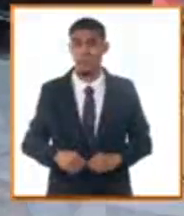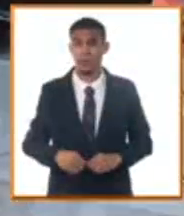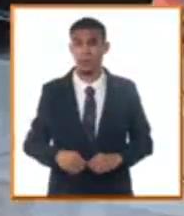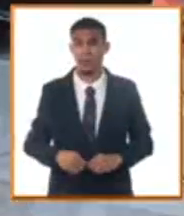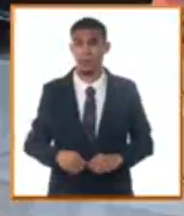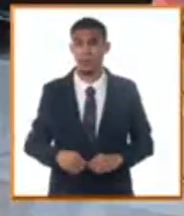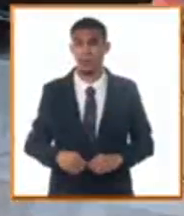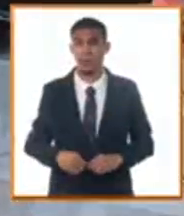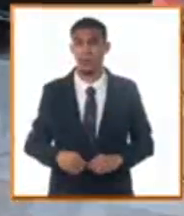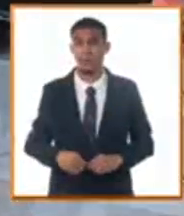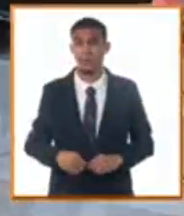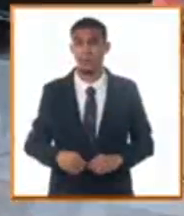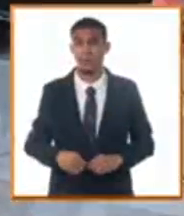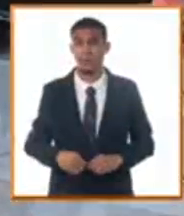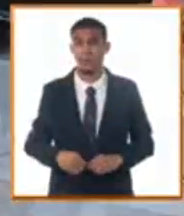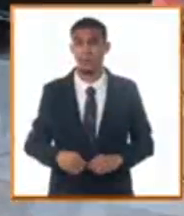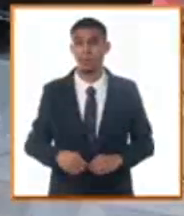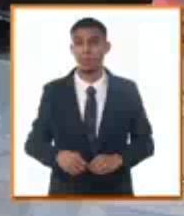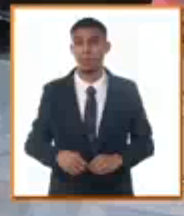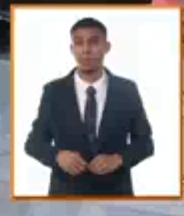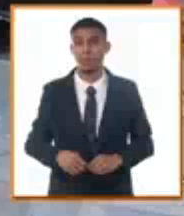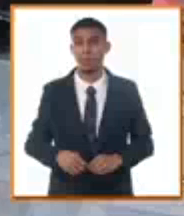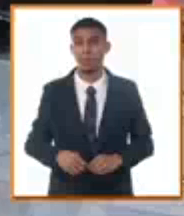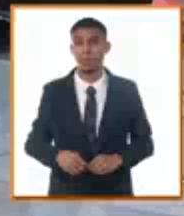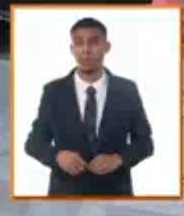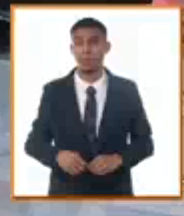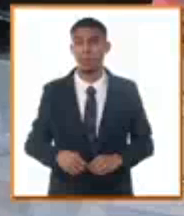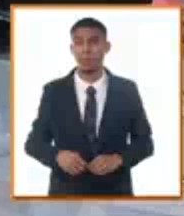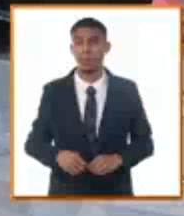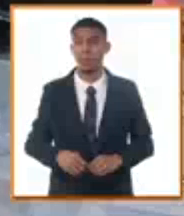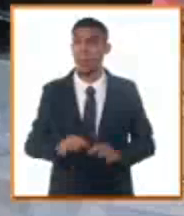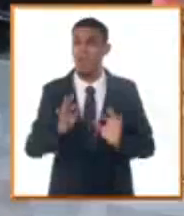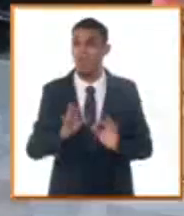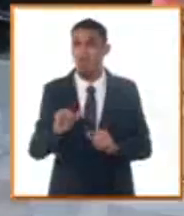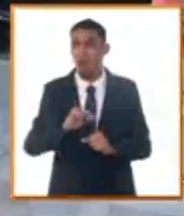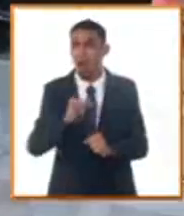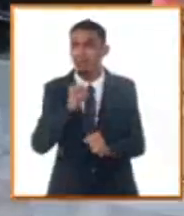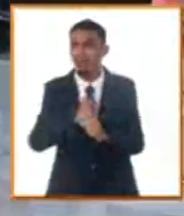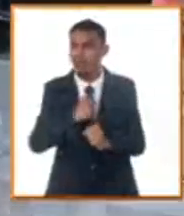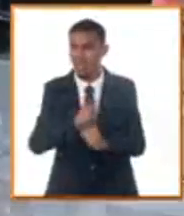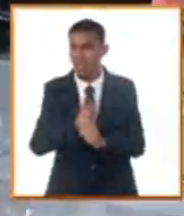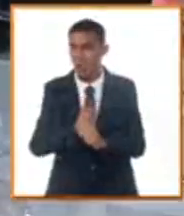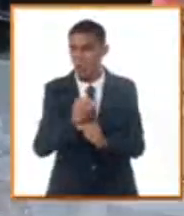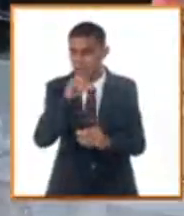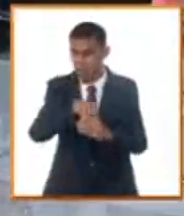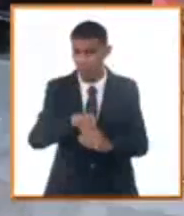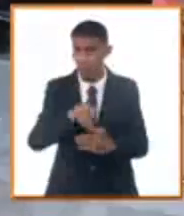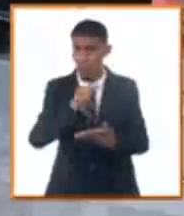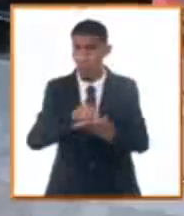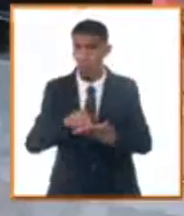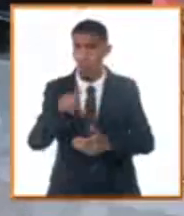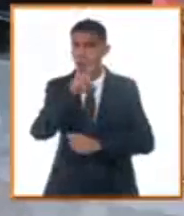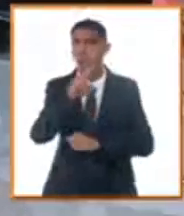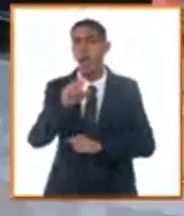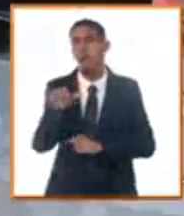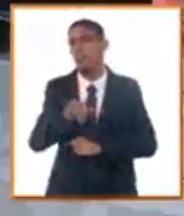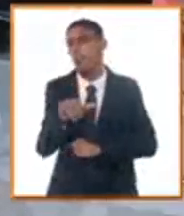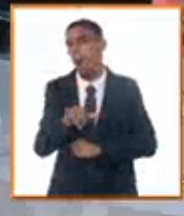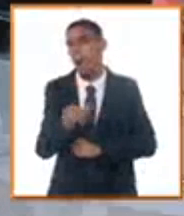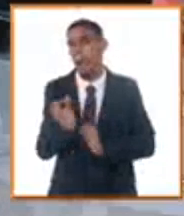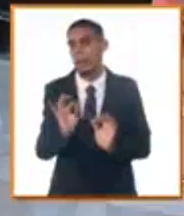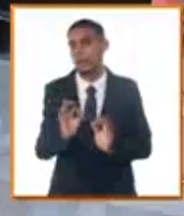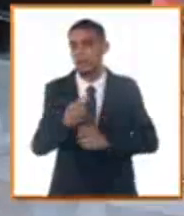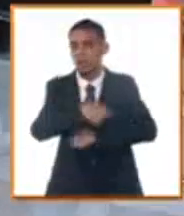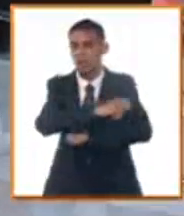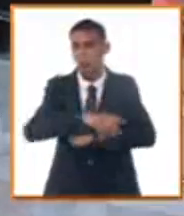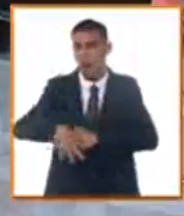tenido, es el tema de la alfabetización, tanto de los trabajadores de la bodega, de los bodegueros, como de la población, que en muchos casos la que acude a la